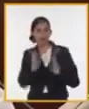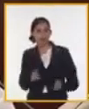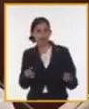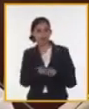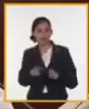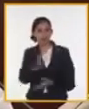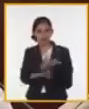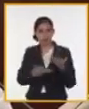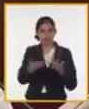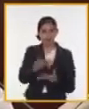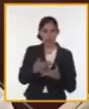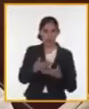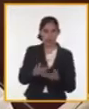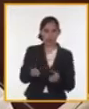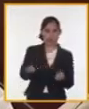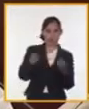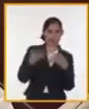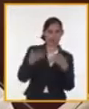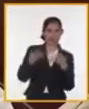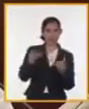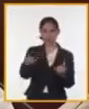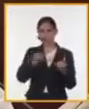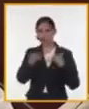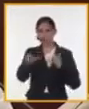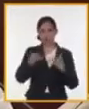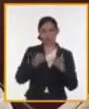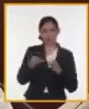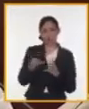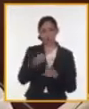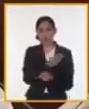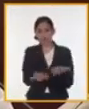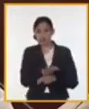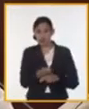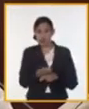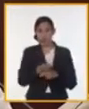esa batalla también ideológica, cultural, desde el punto de vista